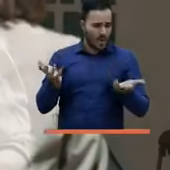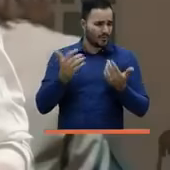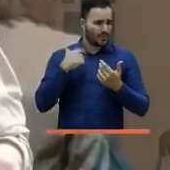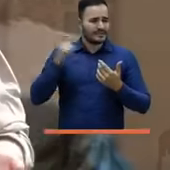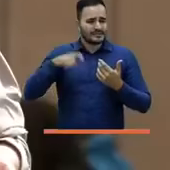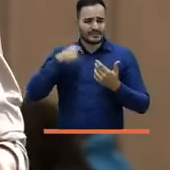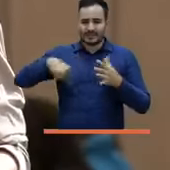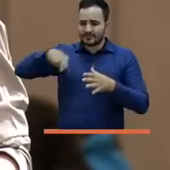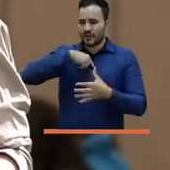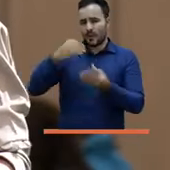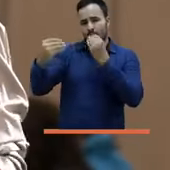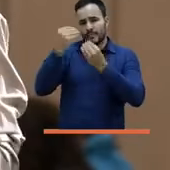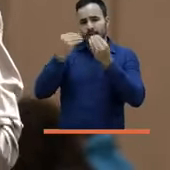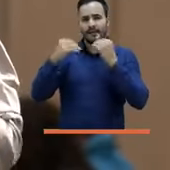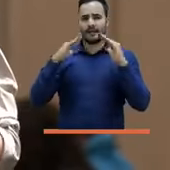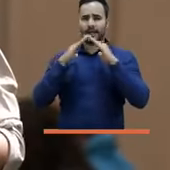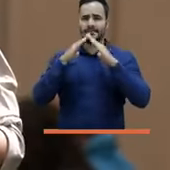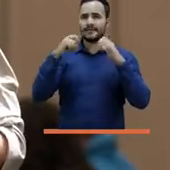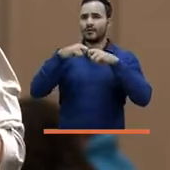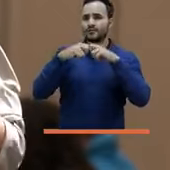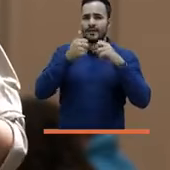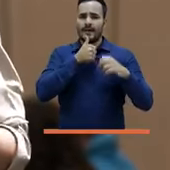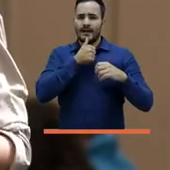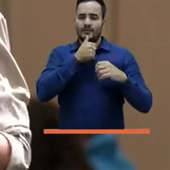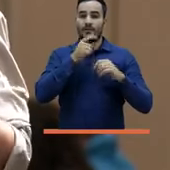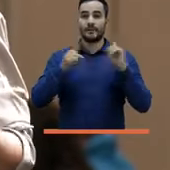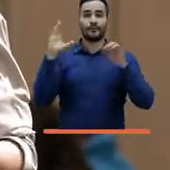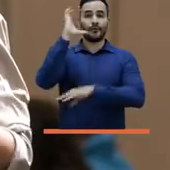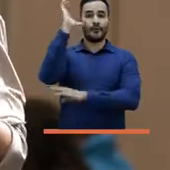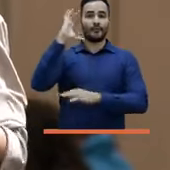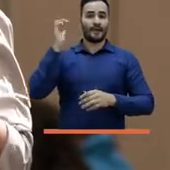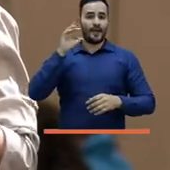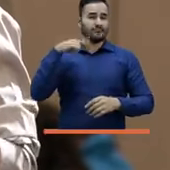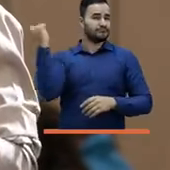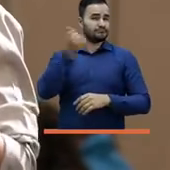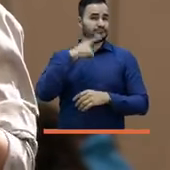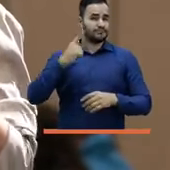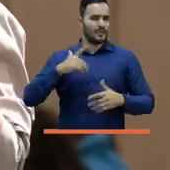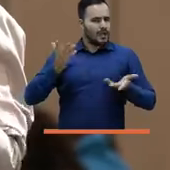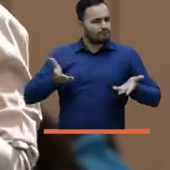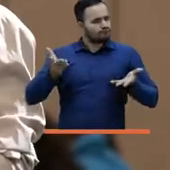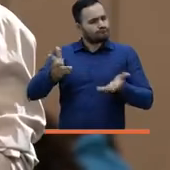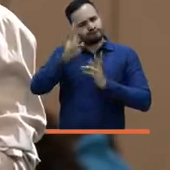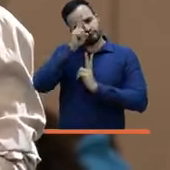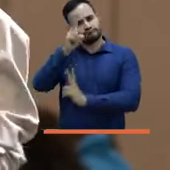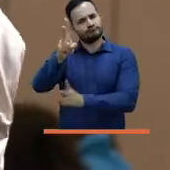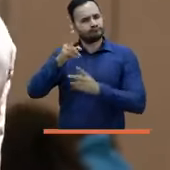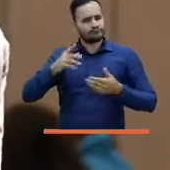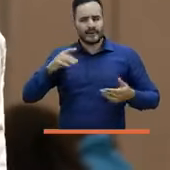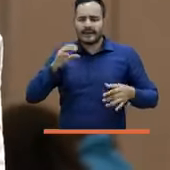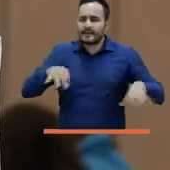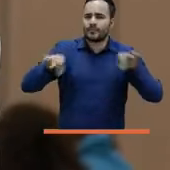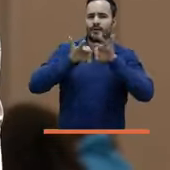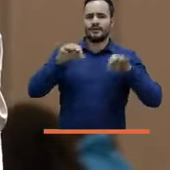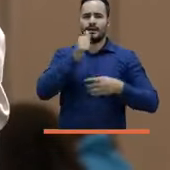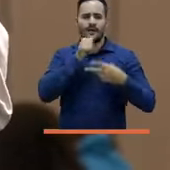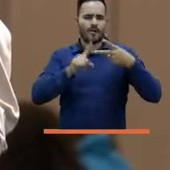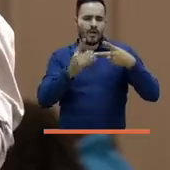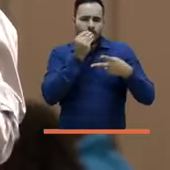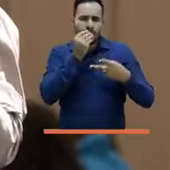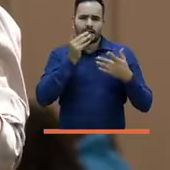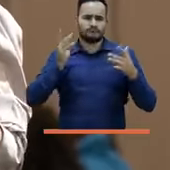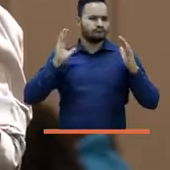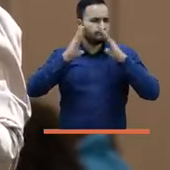renta básica garantizada en el país va a ser muy difícil que para esa familia sea una prioridad que el niño o la niña estudie cuando un niño o una niña